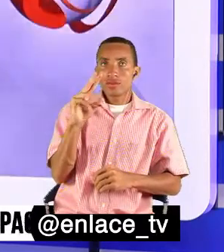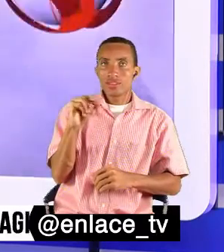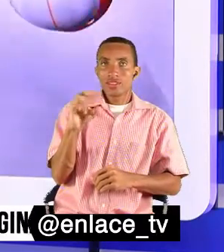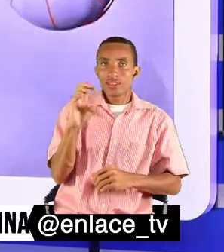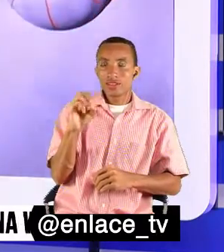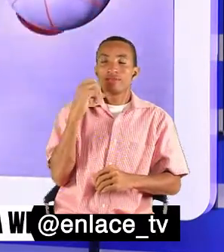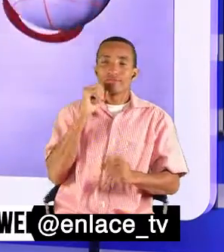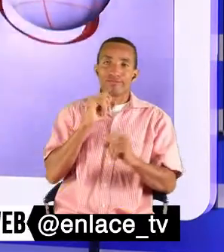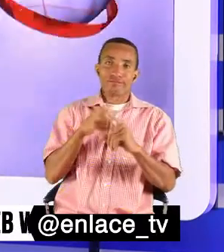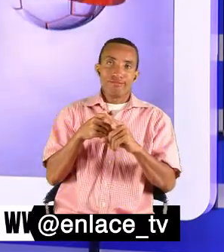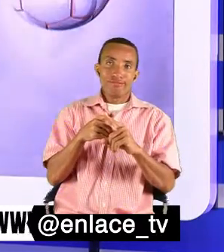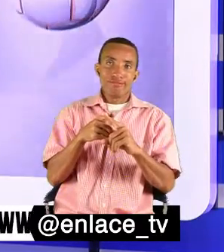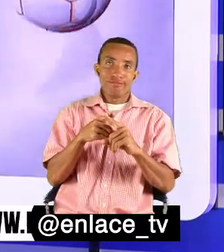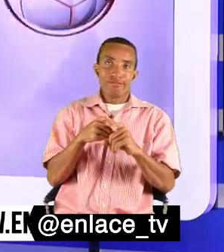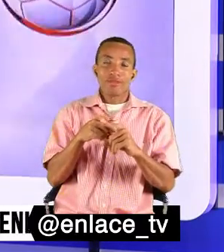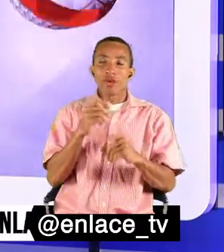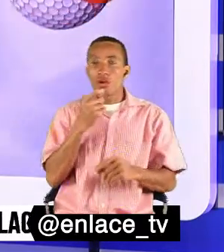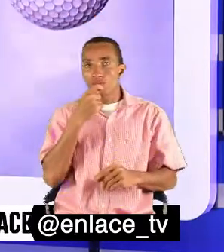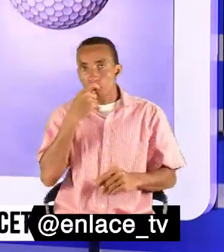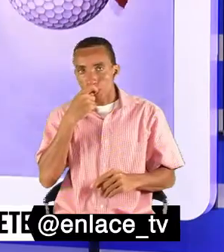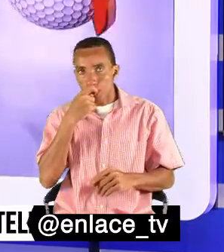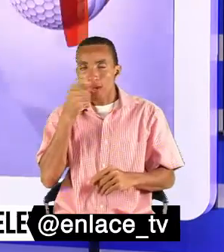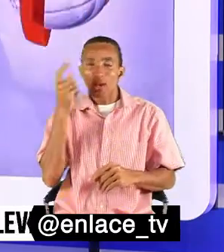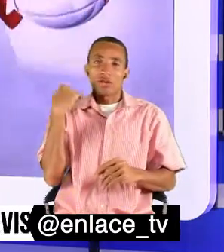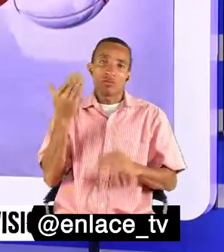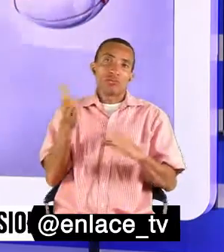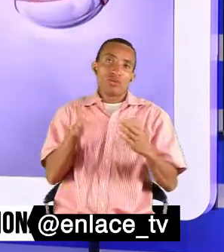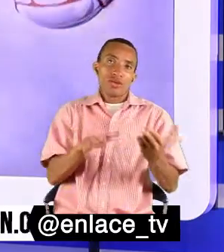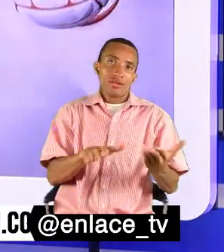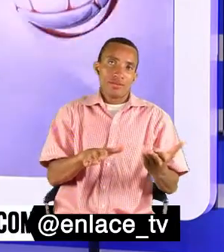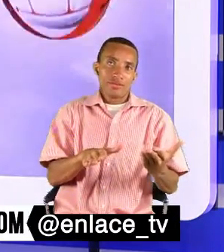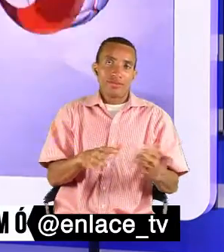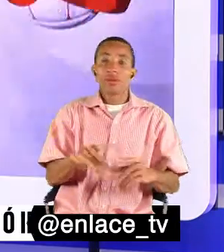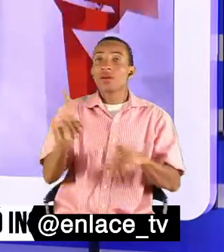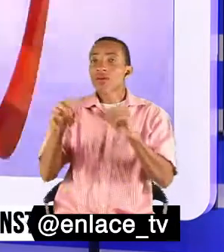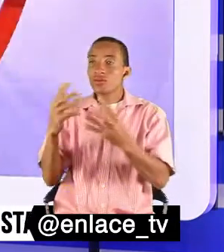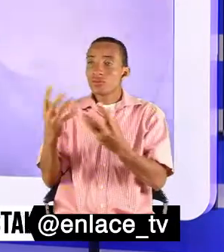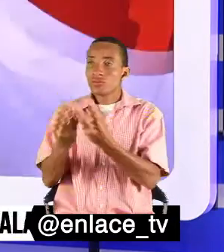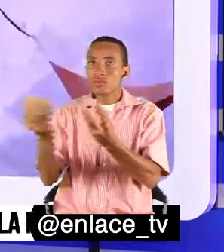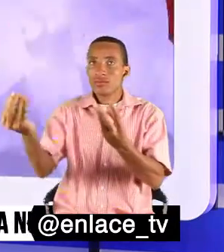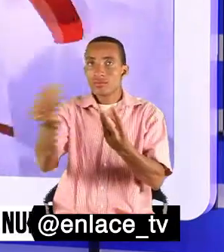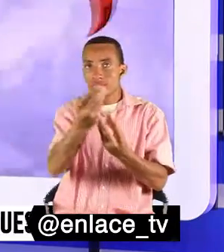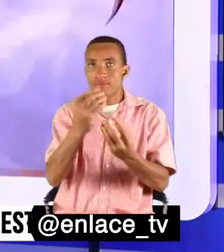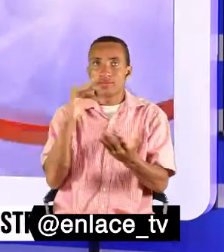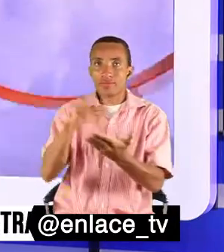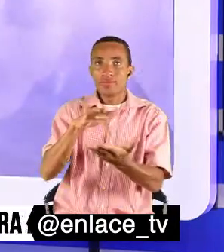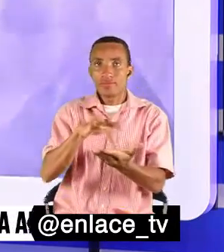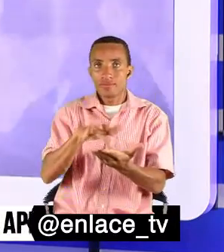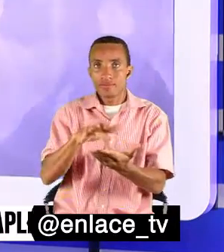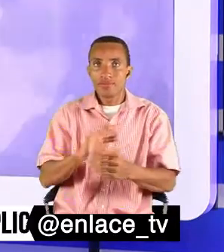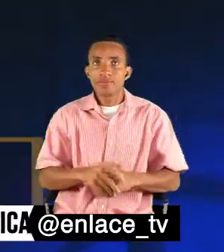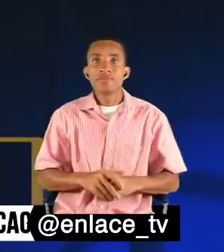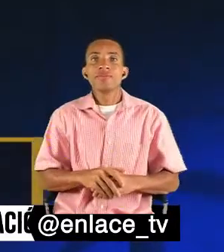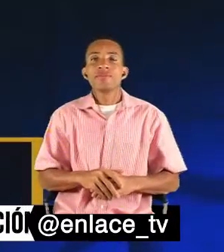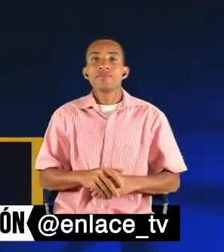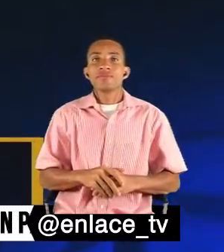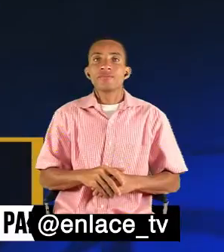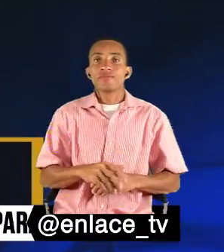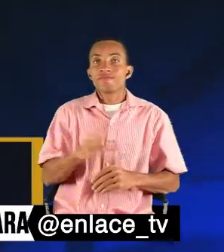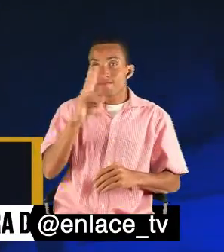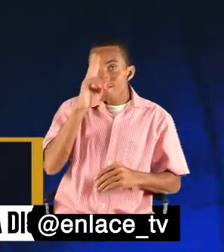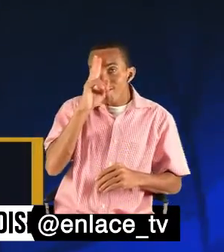de esta disciplina deportiva en nuestra ciudad. Varios quintetos participan en este torneo. En homenaje al